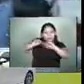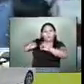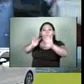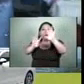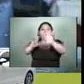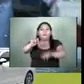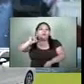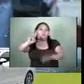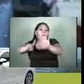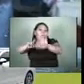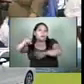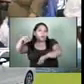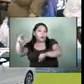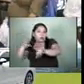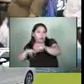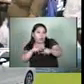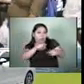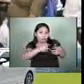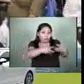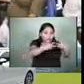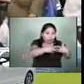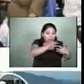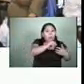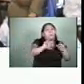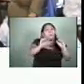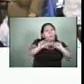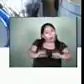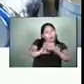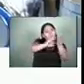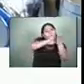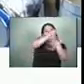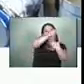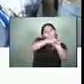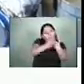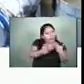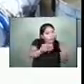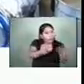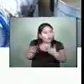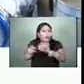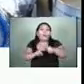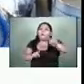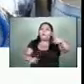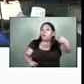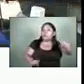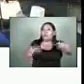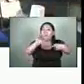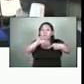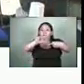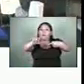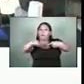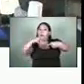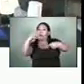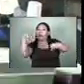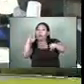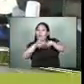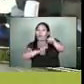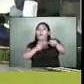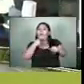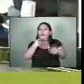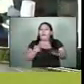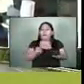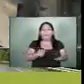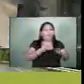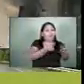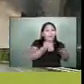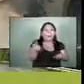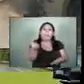millones de dólares de FIRE Empresa para diferentes programas de atención. Uno de ellos será de 3 millones de dólares a distribuir entre